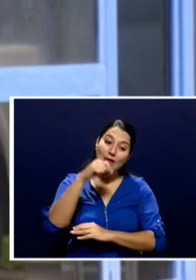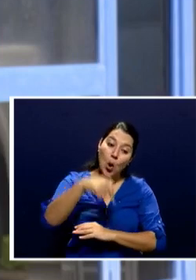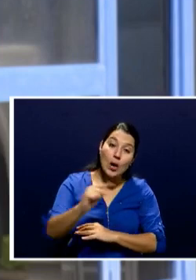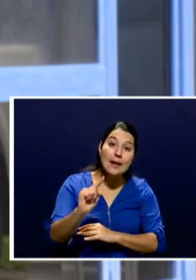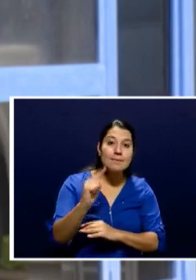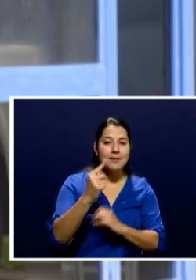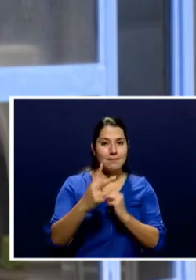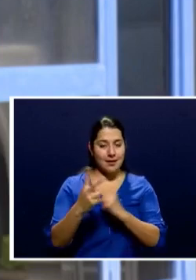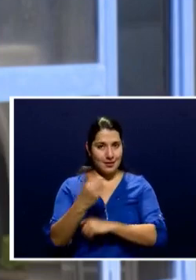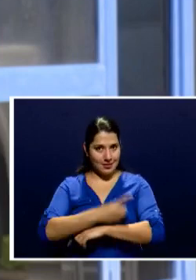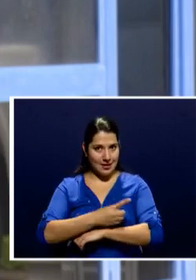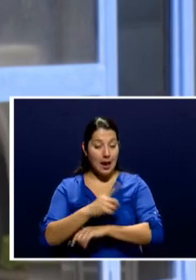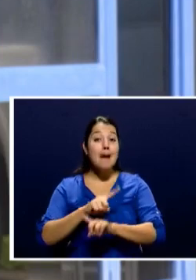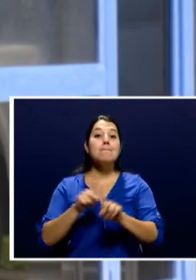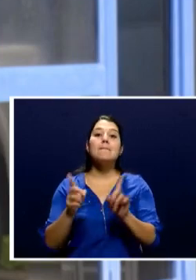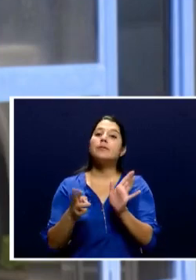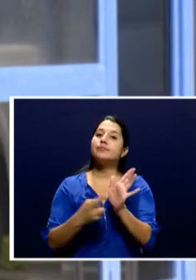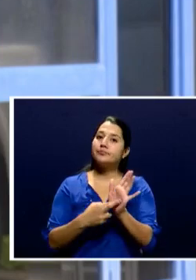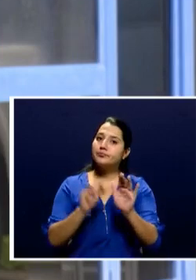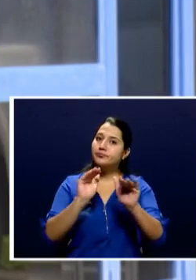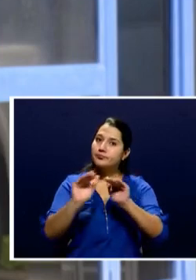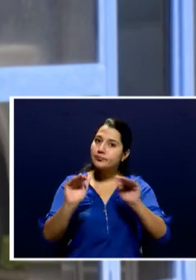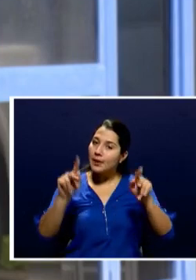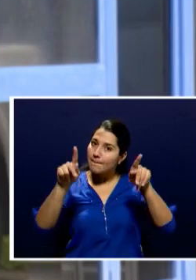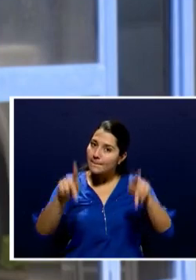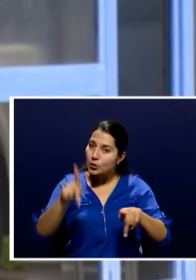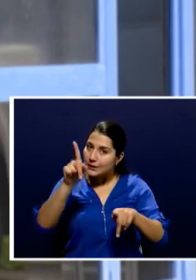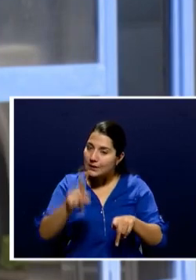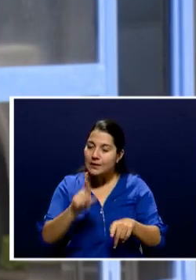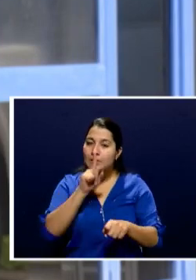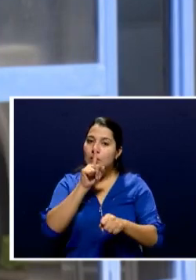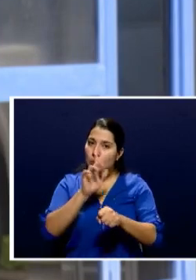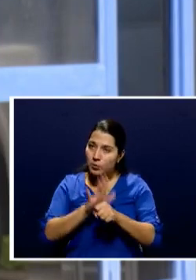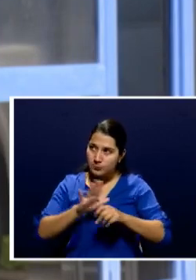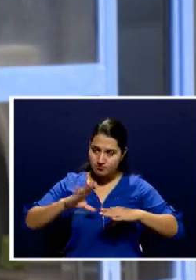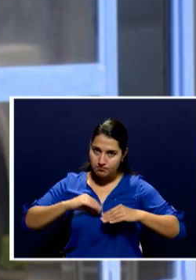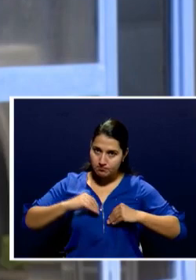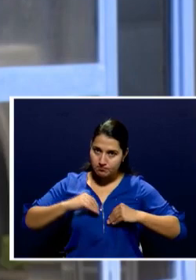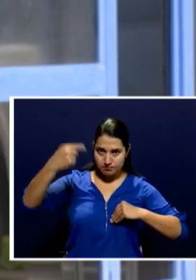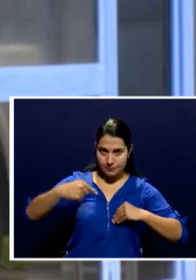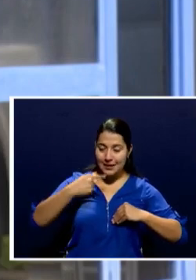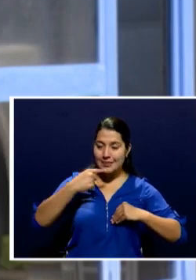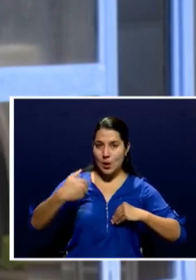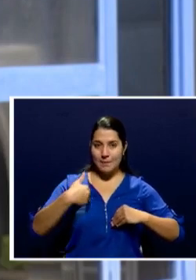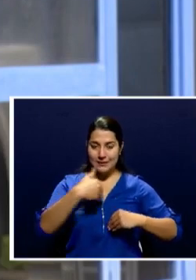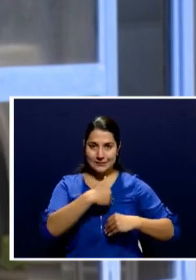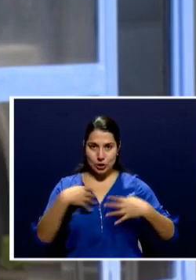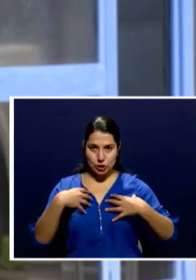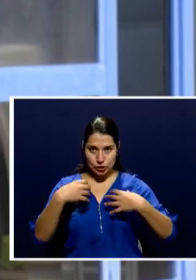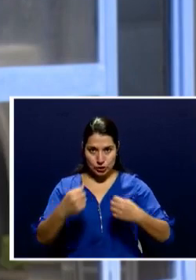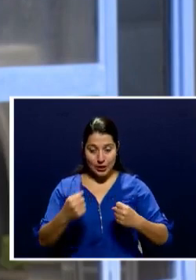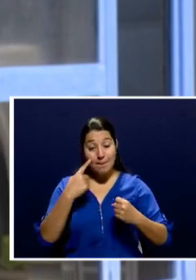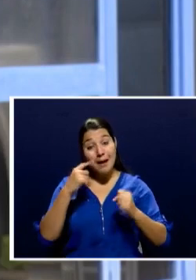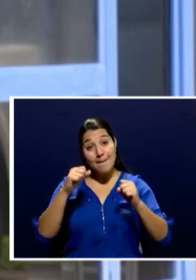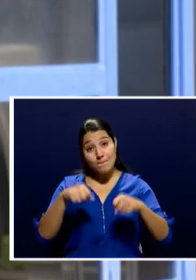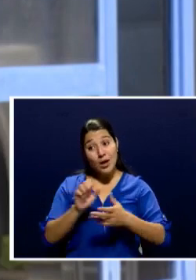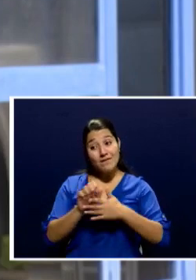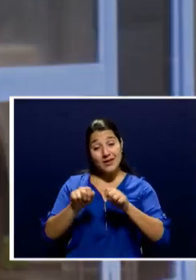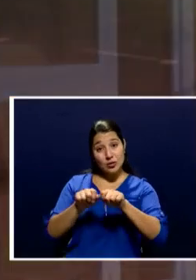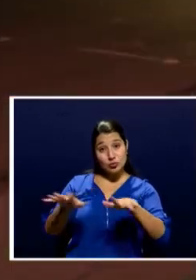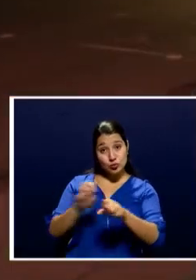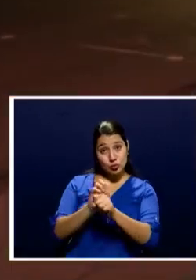pero repito, es un llamado a las personas a que cumplan el acatamiento presidencial, el acatamiento del Ministerio de Salud, para evitar de que esta pandemia se